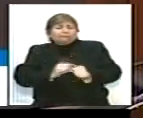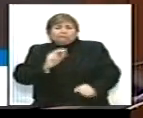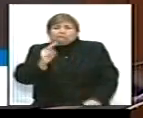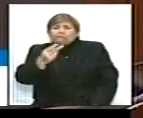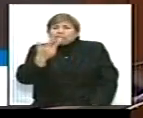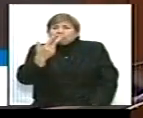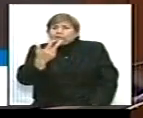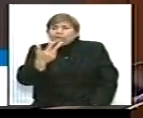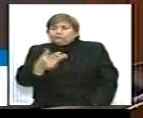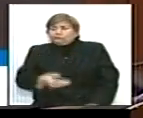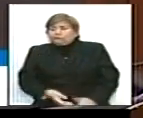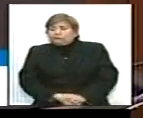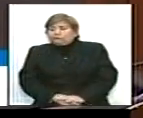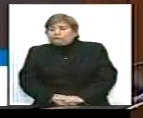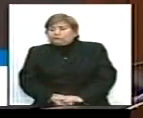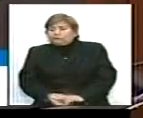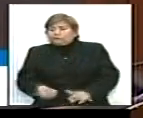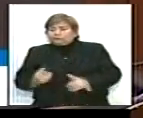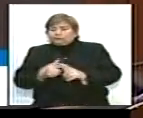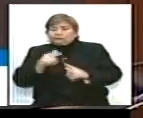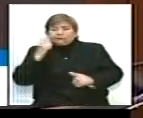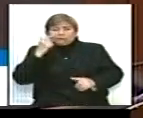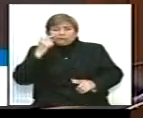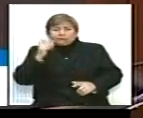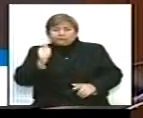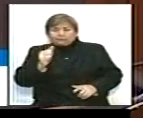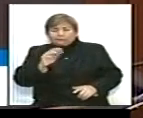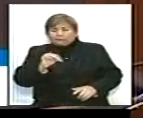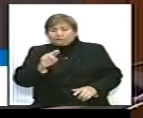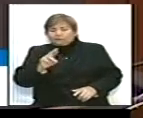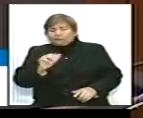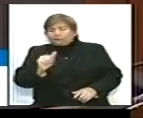2003 comienza tía María.